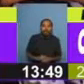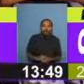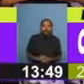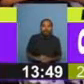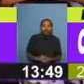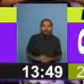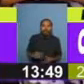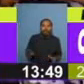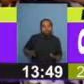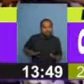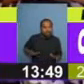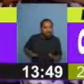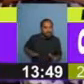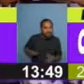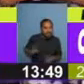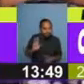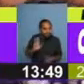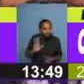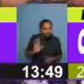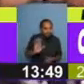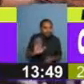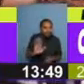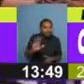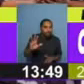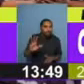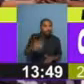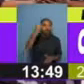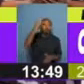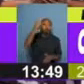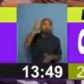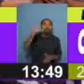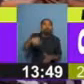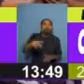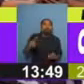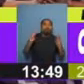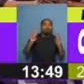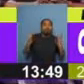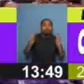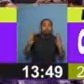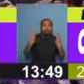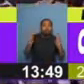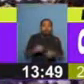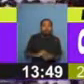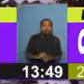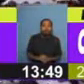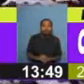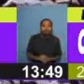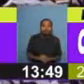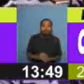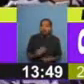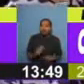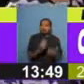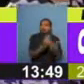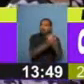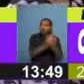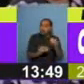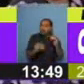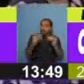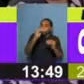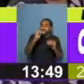su lucha, logre el triunfo del Frente Justicialista, llevando a Rubén Rivarola, llevando a